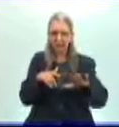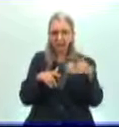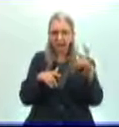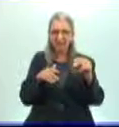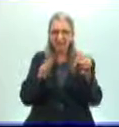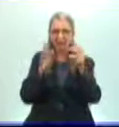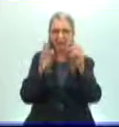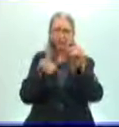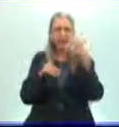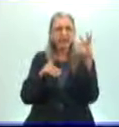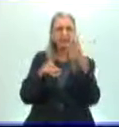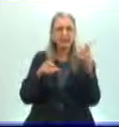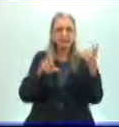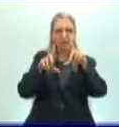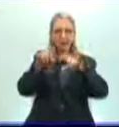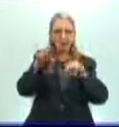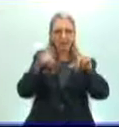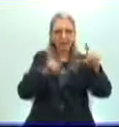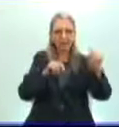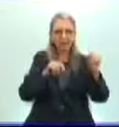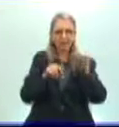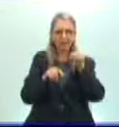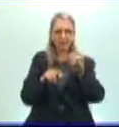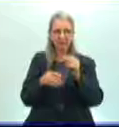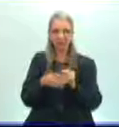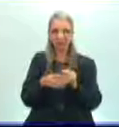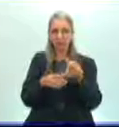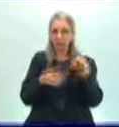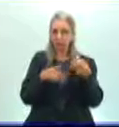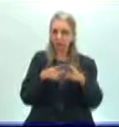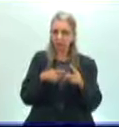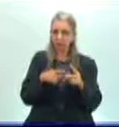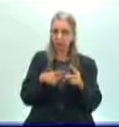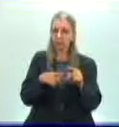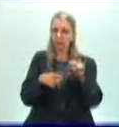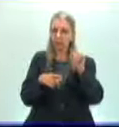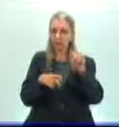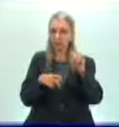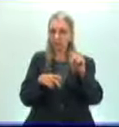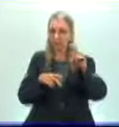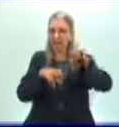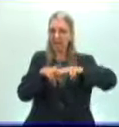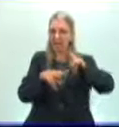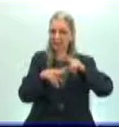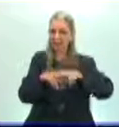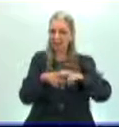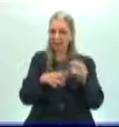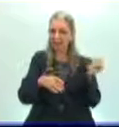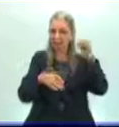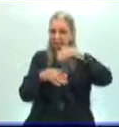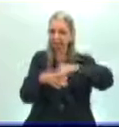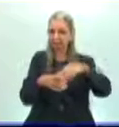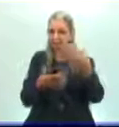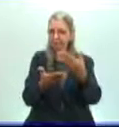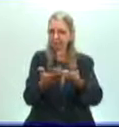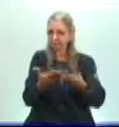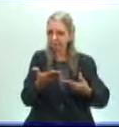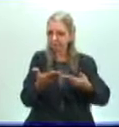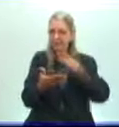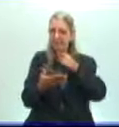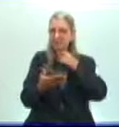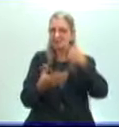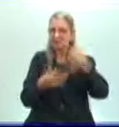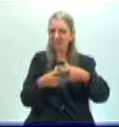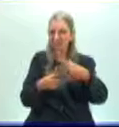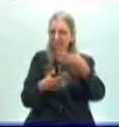2 del examen de ingreso aplicado a la provincia de La Habana en los exámenes anteriores. Tiene que ver con geometría y